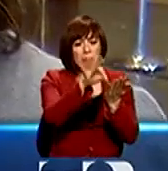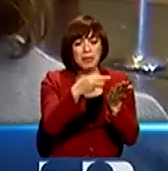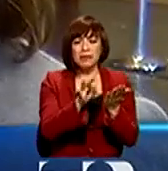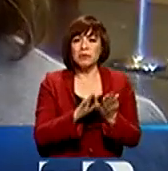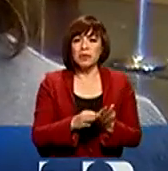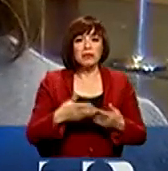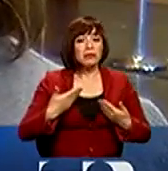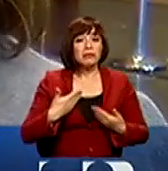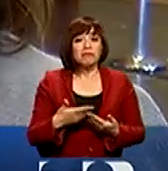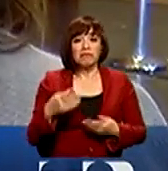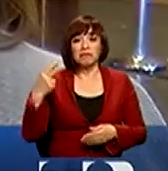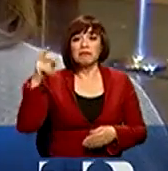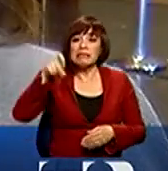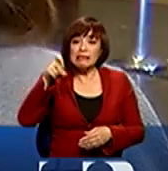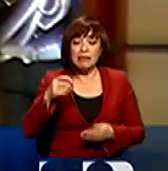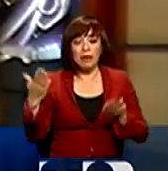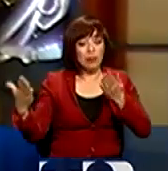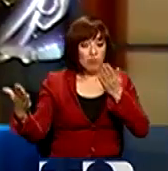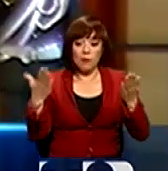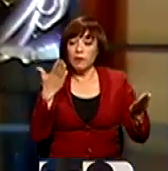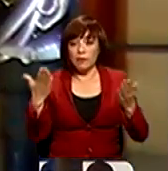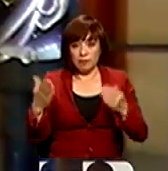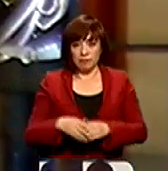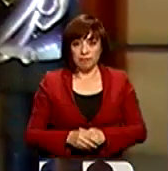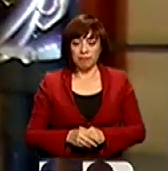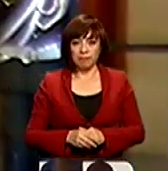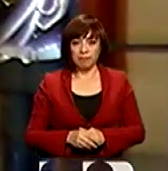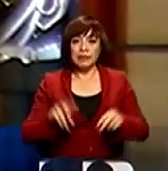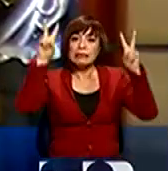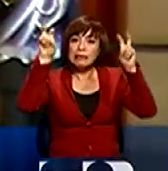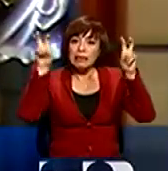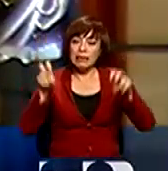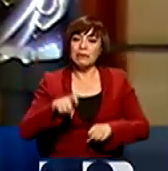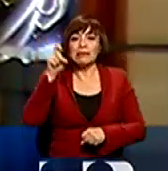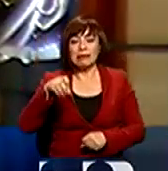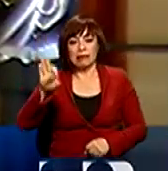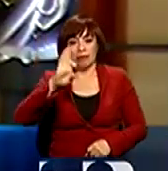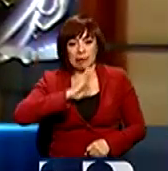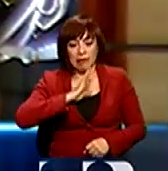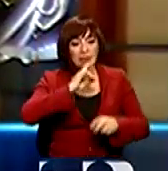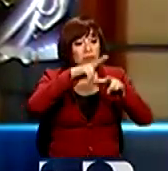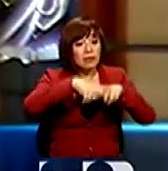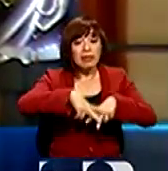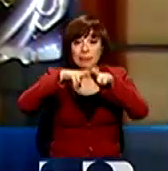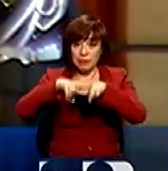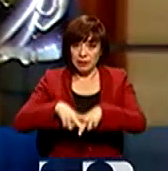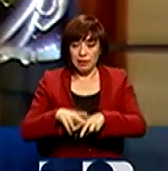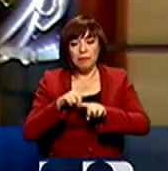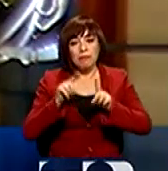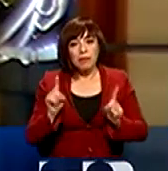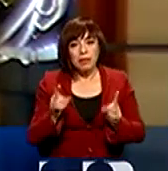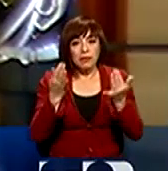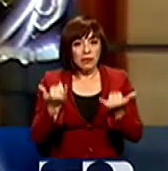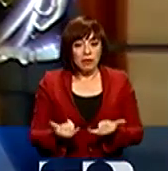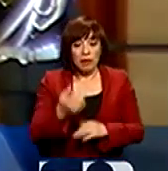podamos comparar, analizar. Estos temas deben ser más técnicamente tratados y creo que le corresponde al régimen económico, pero si